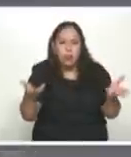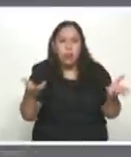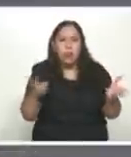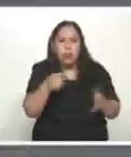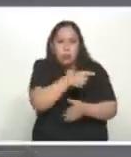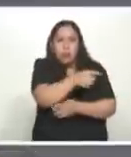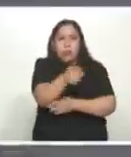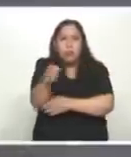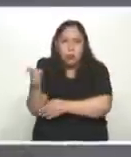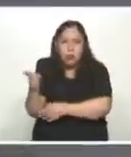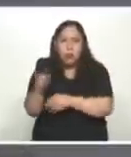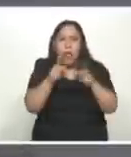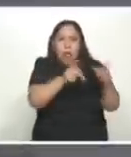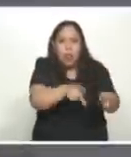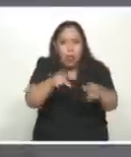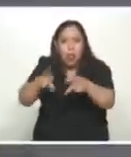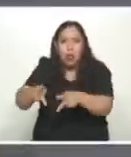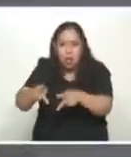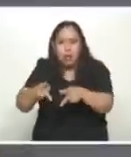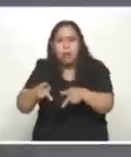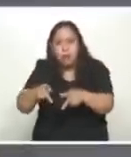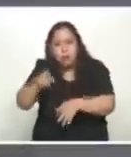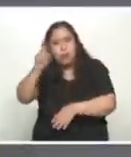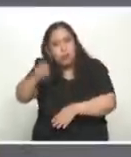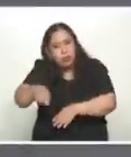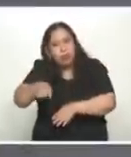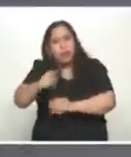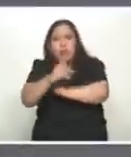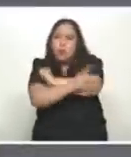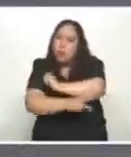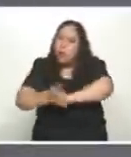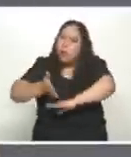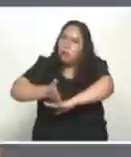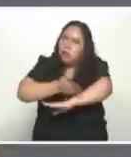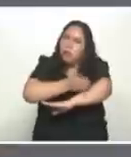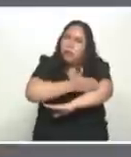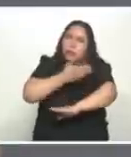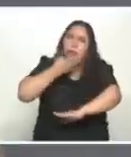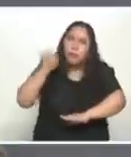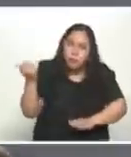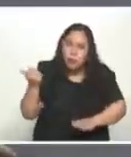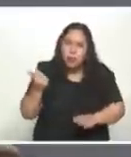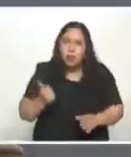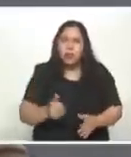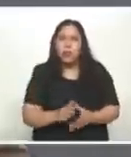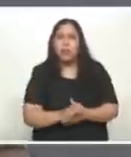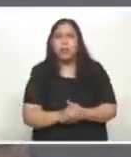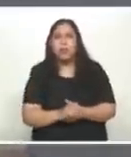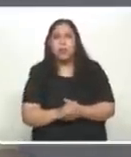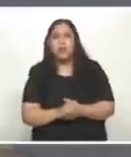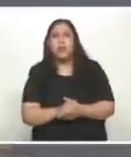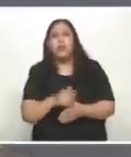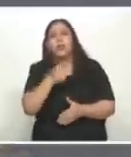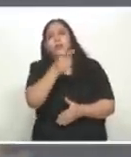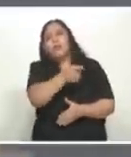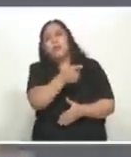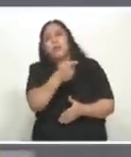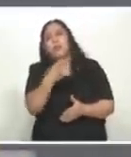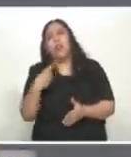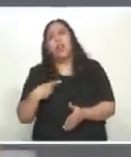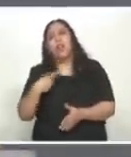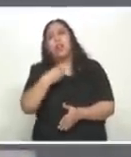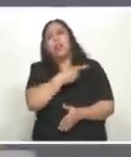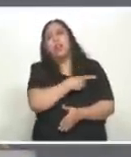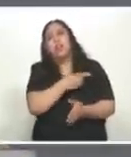la corrupción tributaria. Yo creo que hay diputados conscientes y diputadas conscientes. Y creo que en la medida